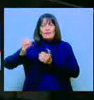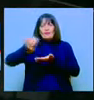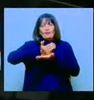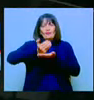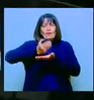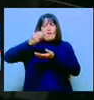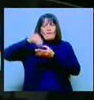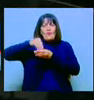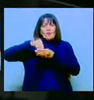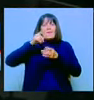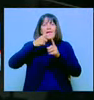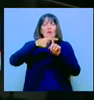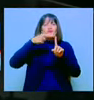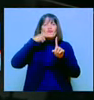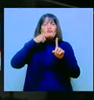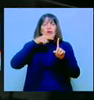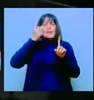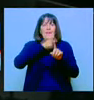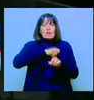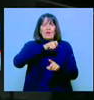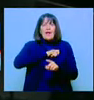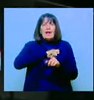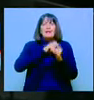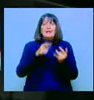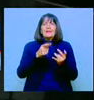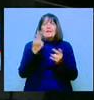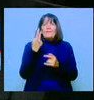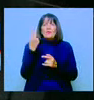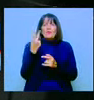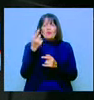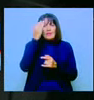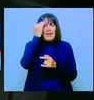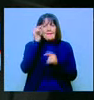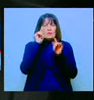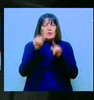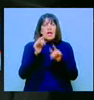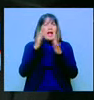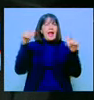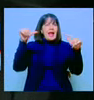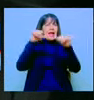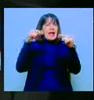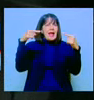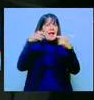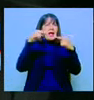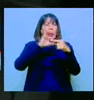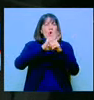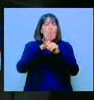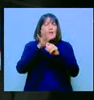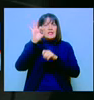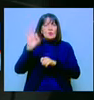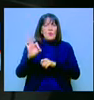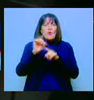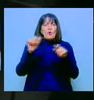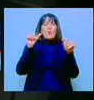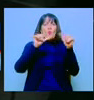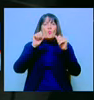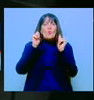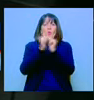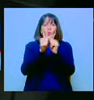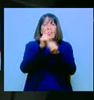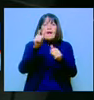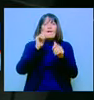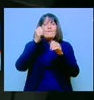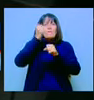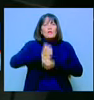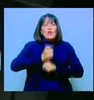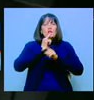fondos para la Cruz Roja española vos y yo que tenemos un gran Enemigo El covid-19 junto con la fundación Atlético de